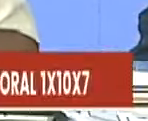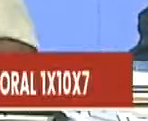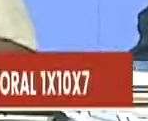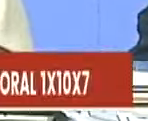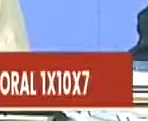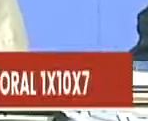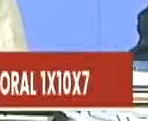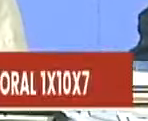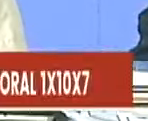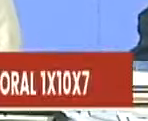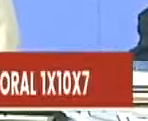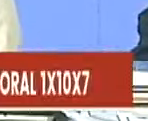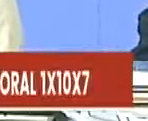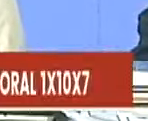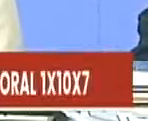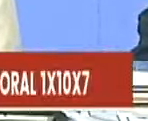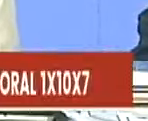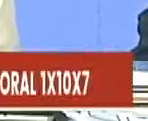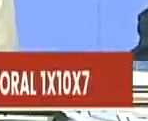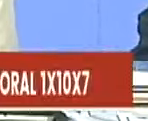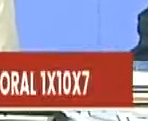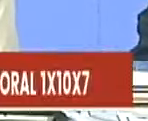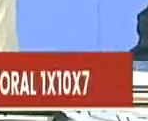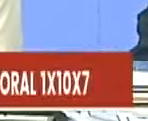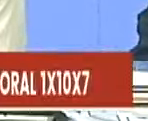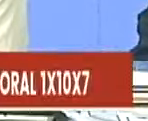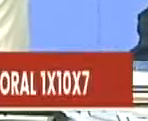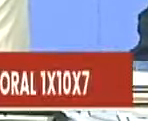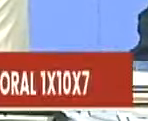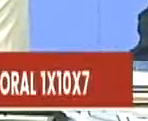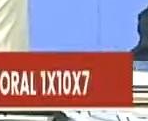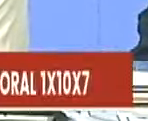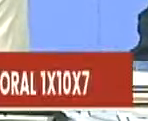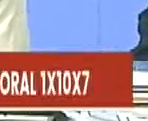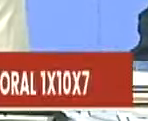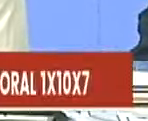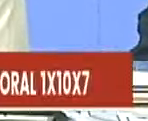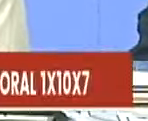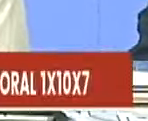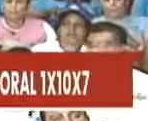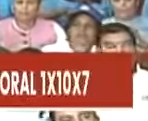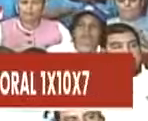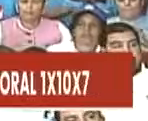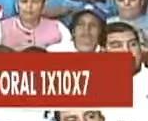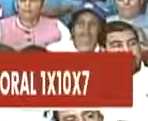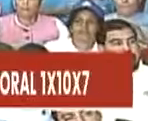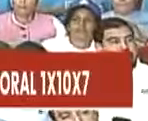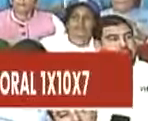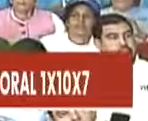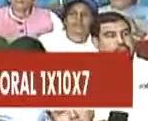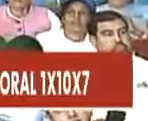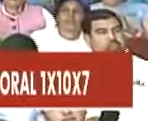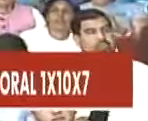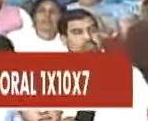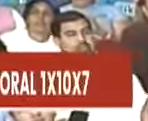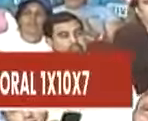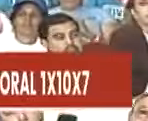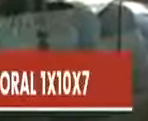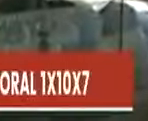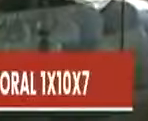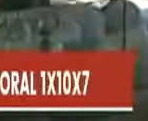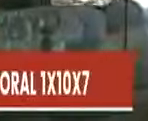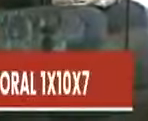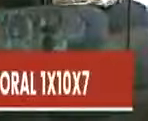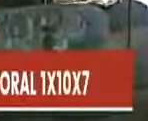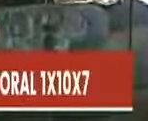julio. Convocados también acá los movimientos sociales de los pueblos indígenas y aborígenes de la patria. Bienvenidos, bienvenidas.